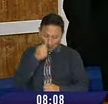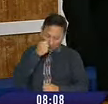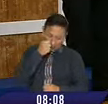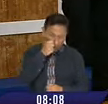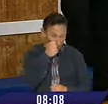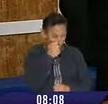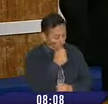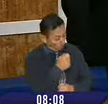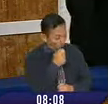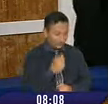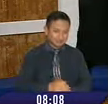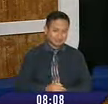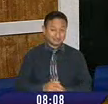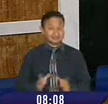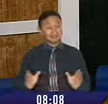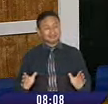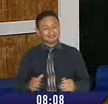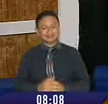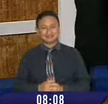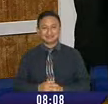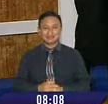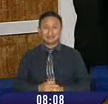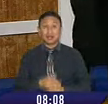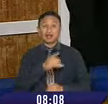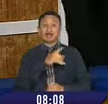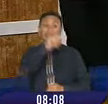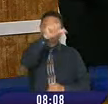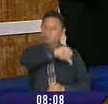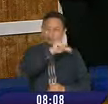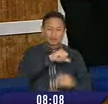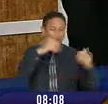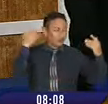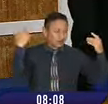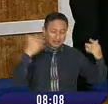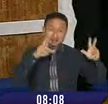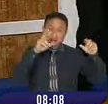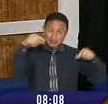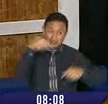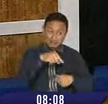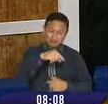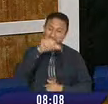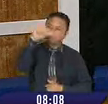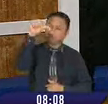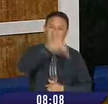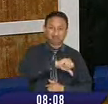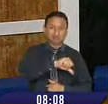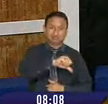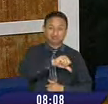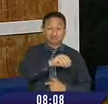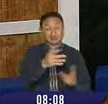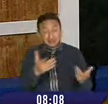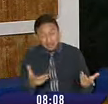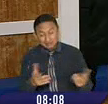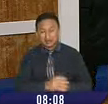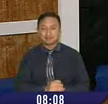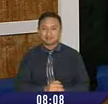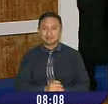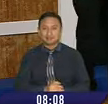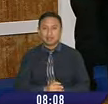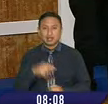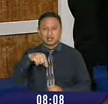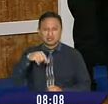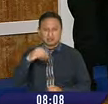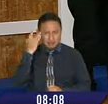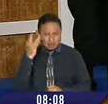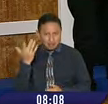O sea, vea, déjeme decirle, está mal, bajo totalmente, cualquier punto de vista, está mal. O sea, claro que te llama